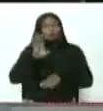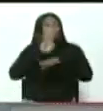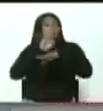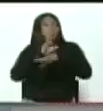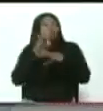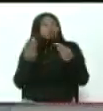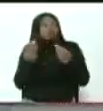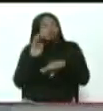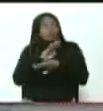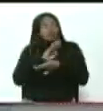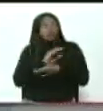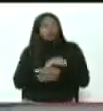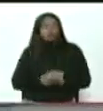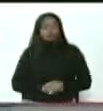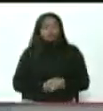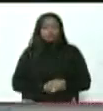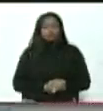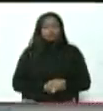Mosca con eso.